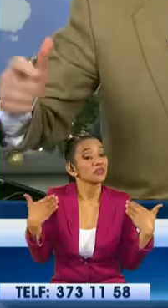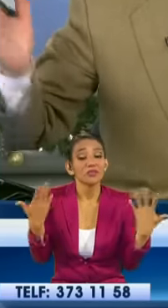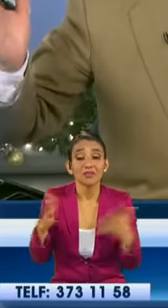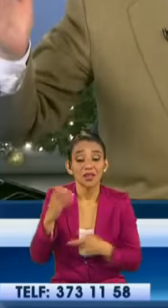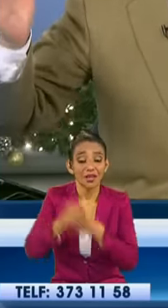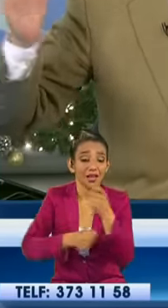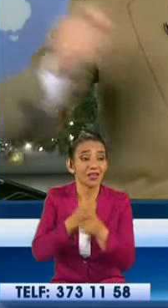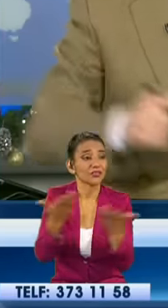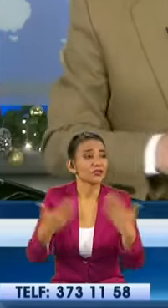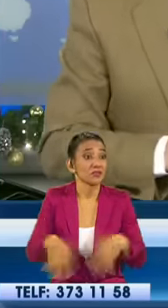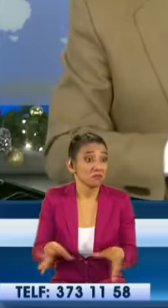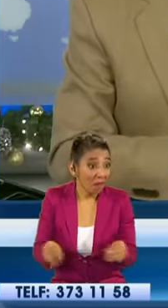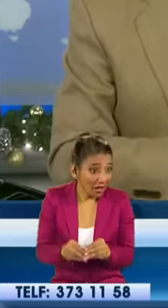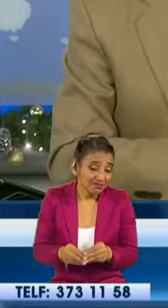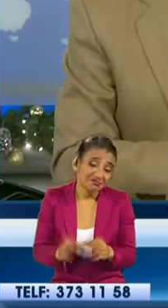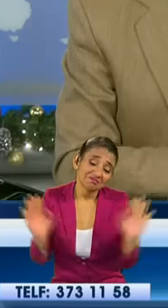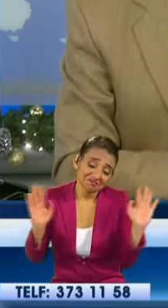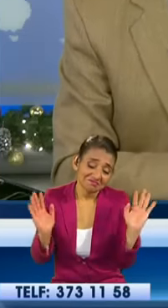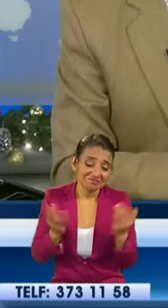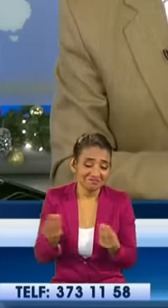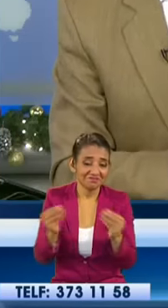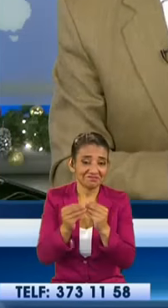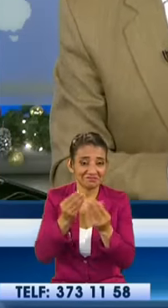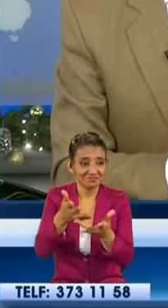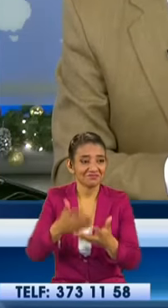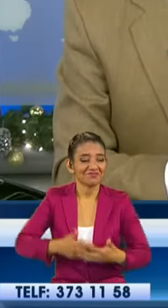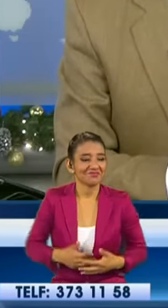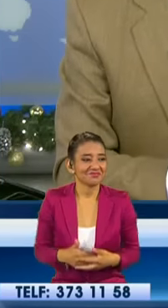de año. ¿Qué más se puede pedir? Adelante con la información.